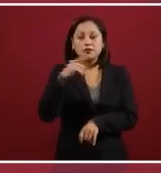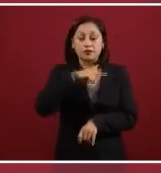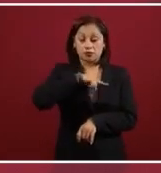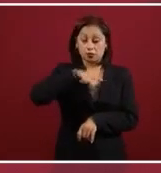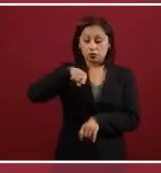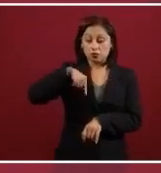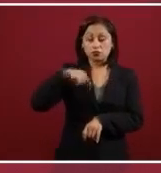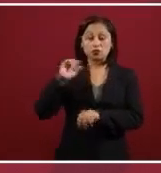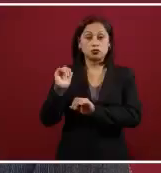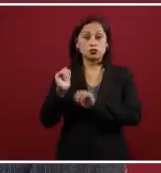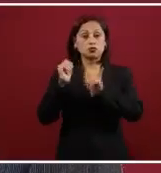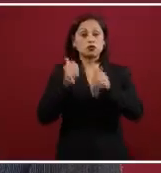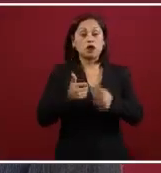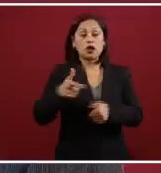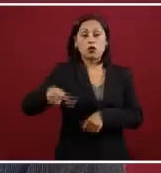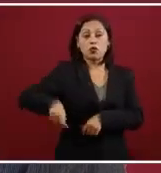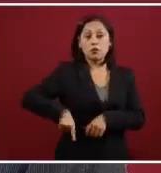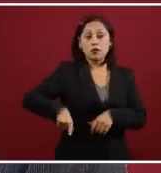para hacer lo mismo,